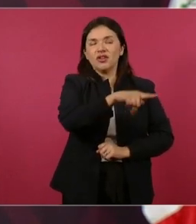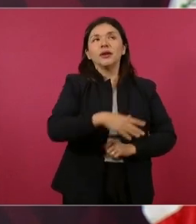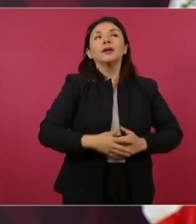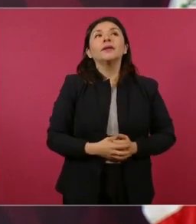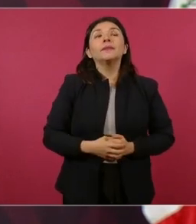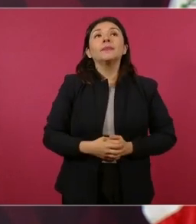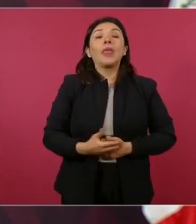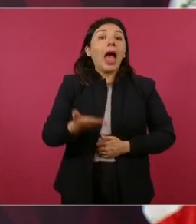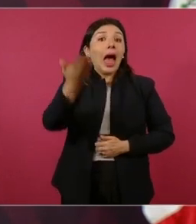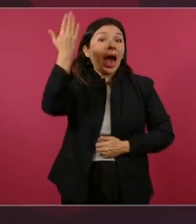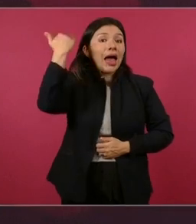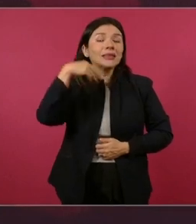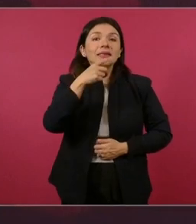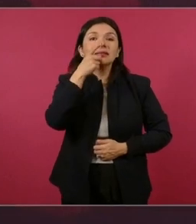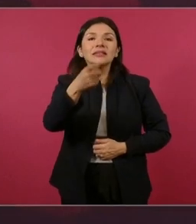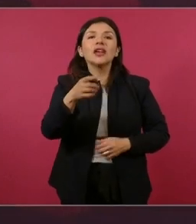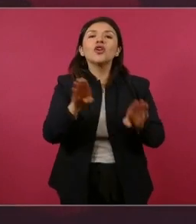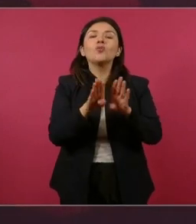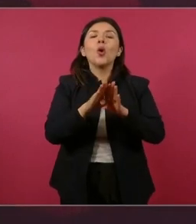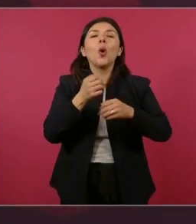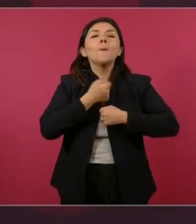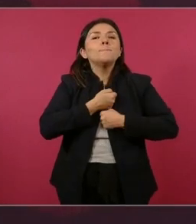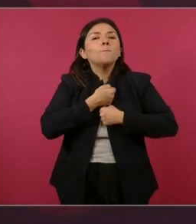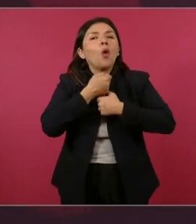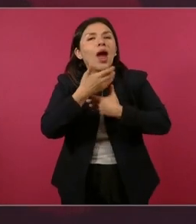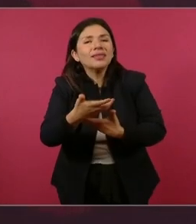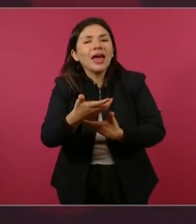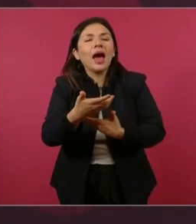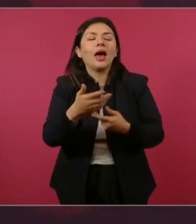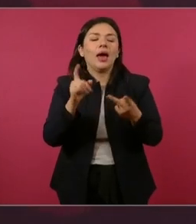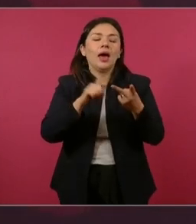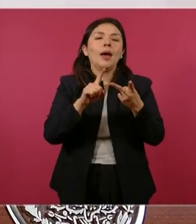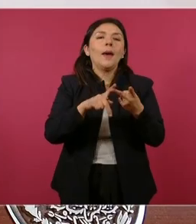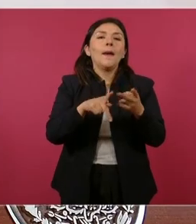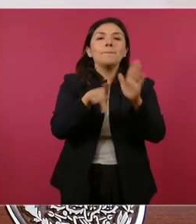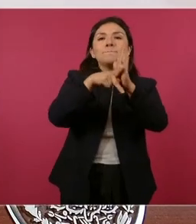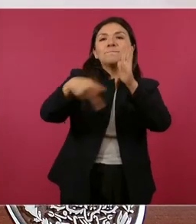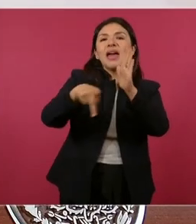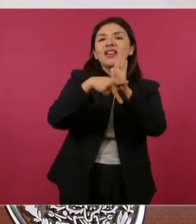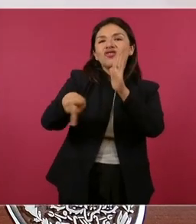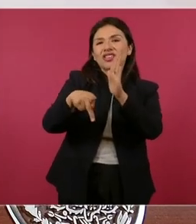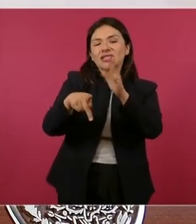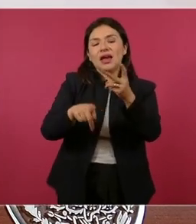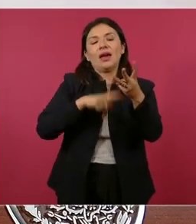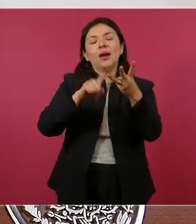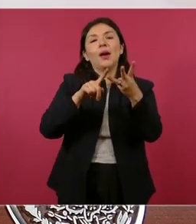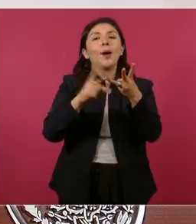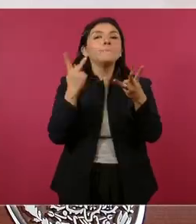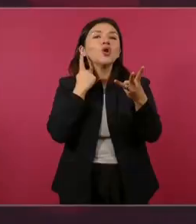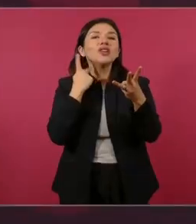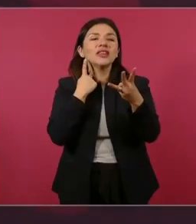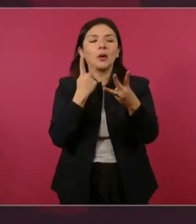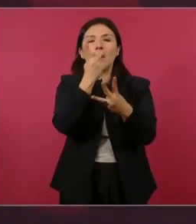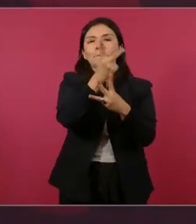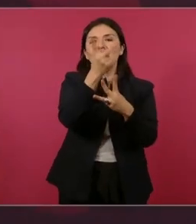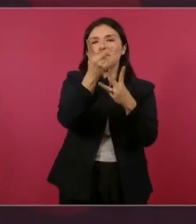antes se hablaba de poeta, periodista y político, las tres P.